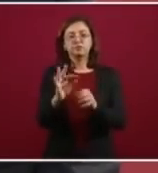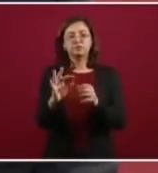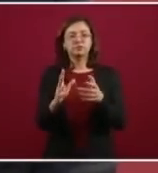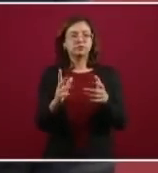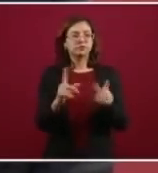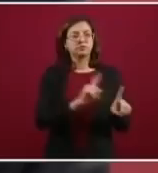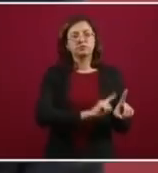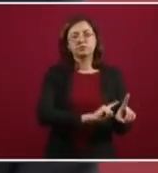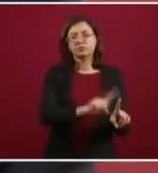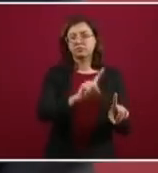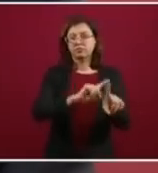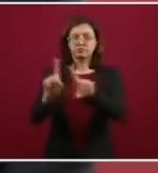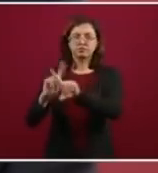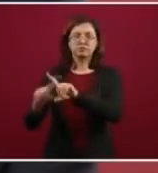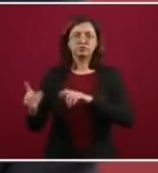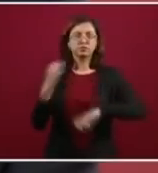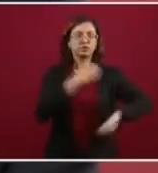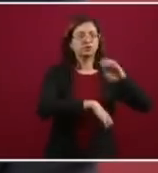sus